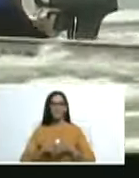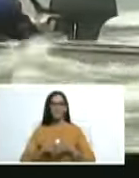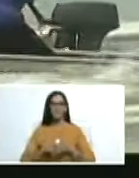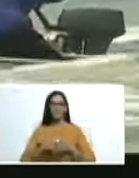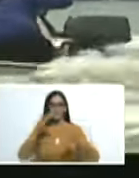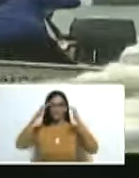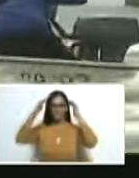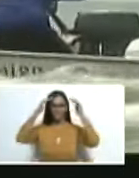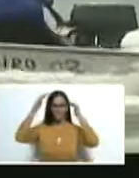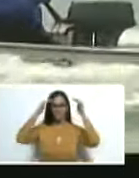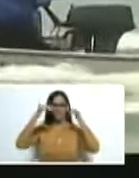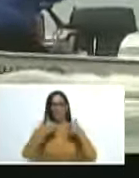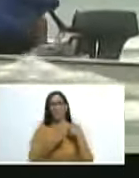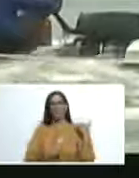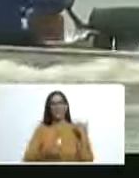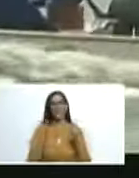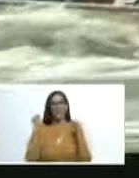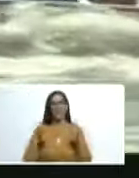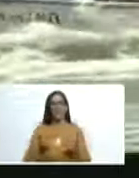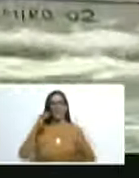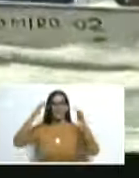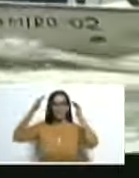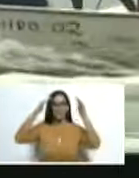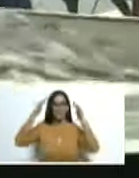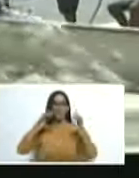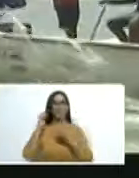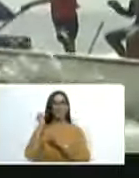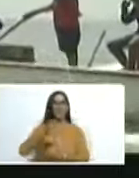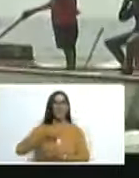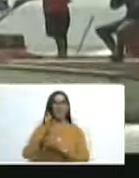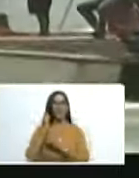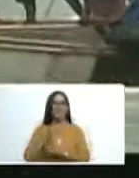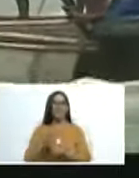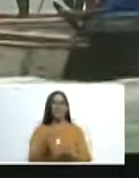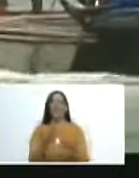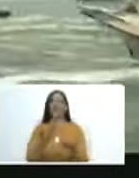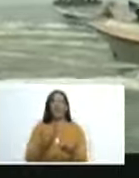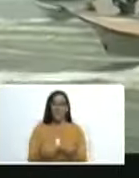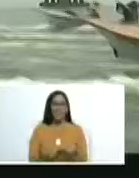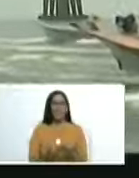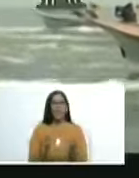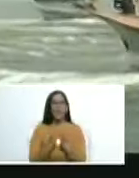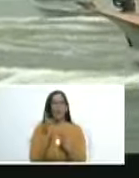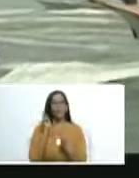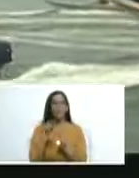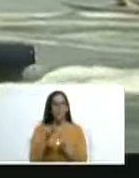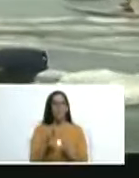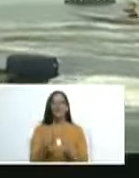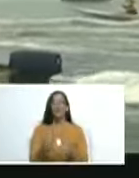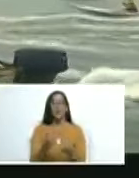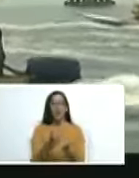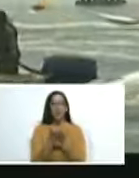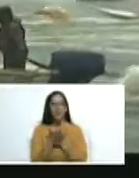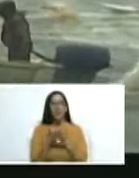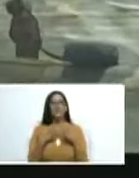Saludo a mi presidente, aquí lo saludamos, pescador y pescador, agradecido con usted por ayudarnos a